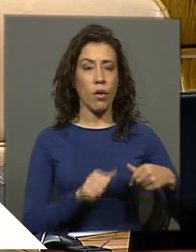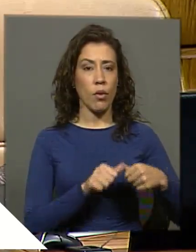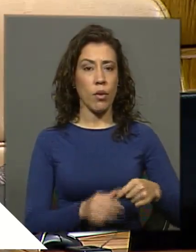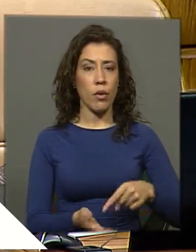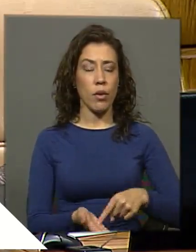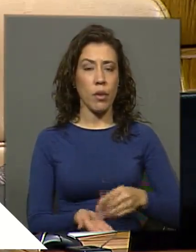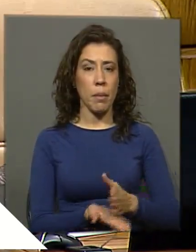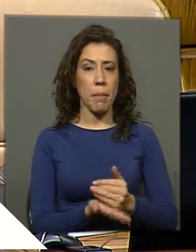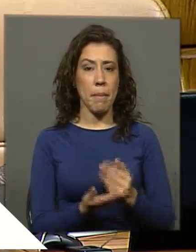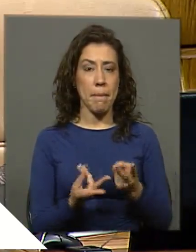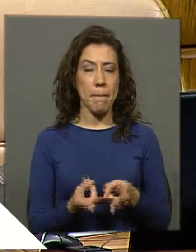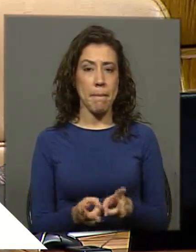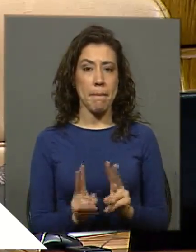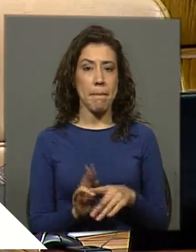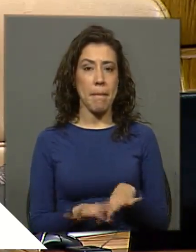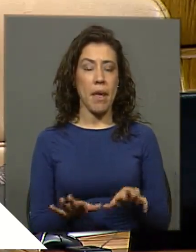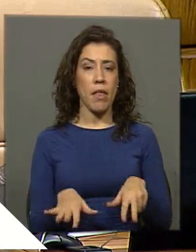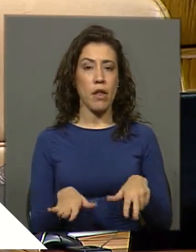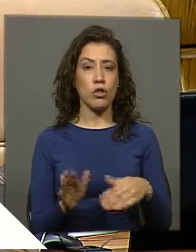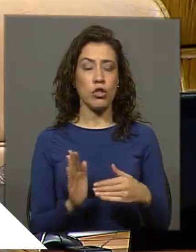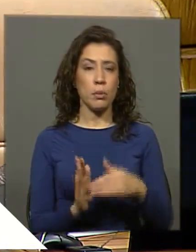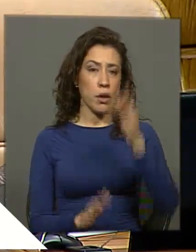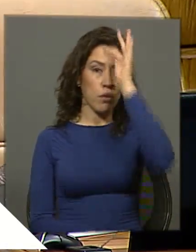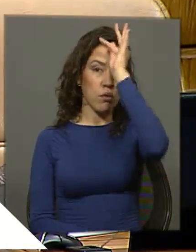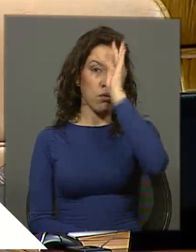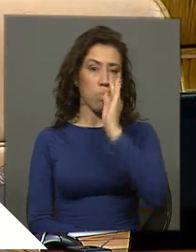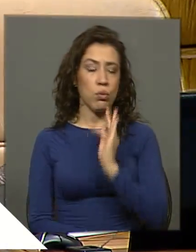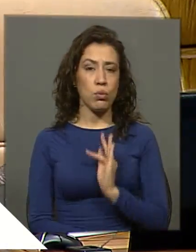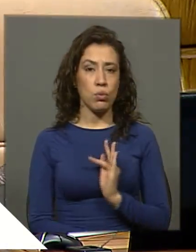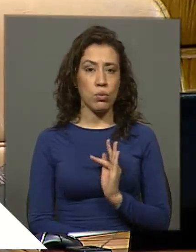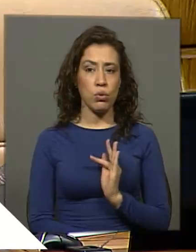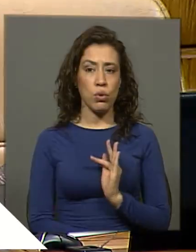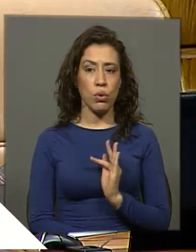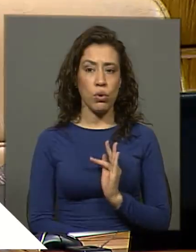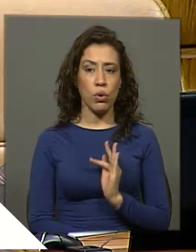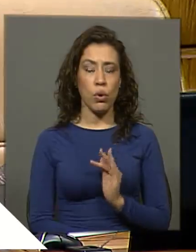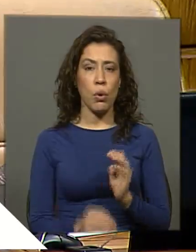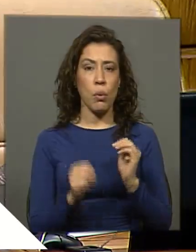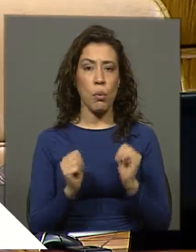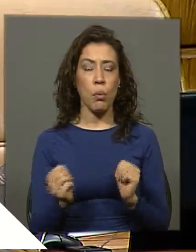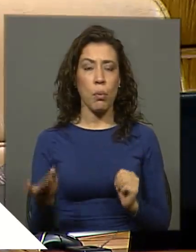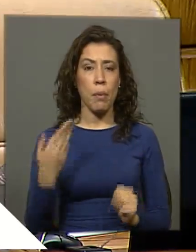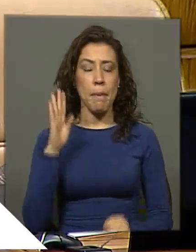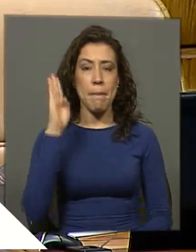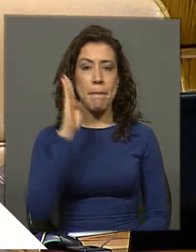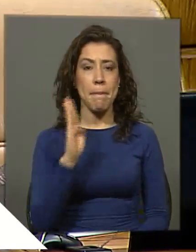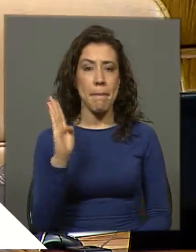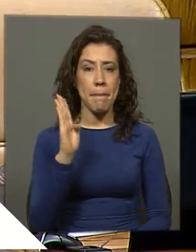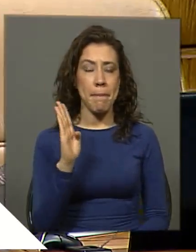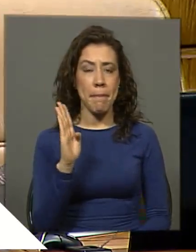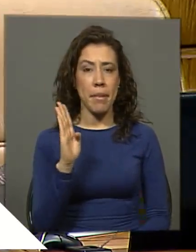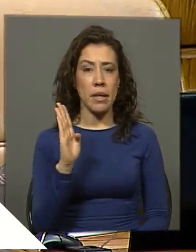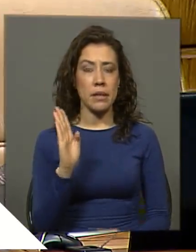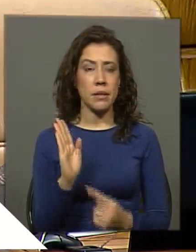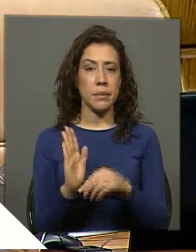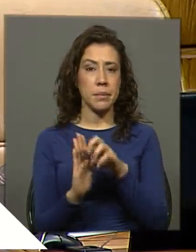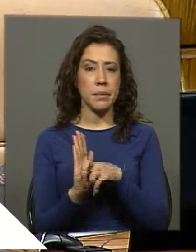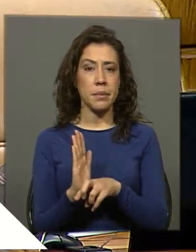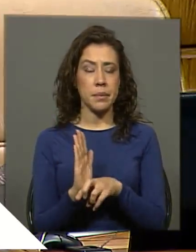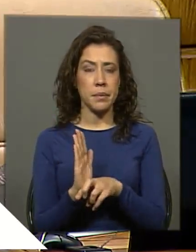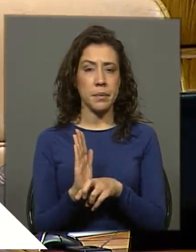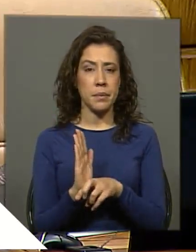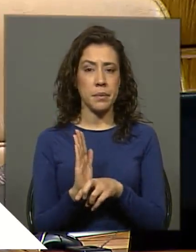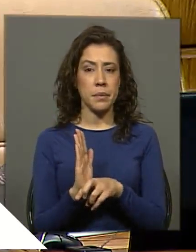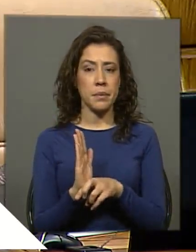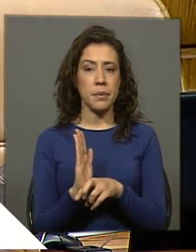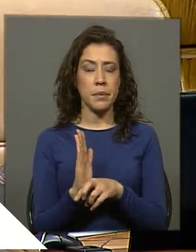este plan va a permitir que más de 18.000 funcionarios y funcionarias puedan verse beneficiados con esta iniciativa y